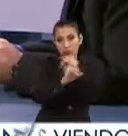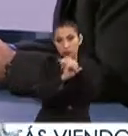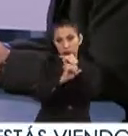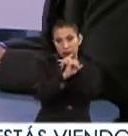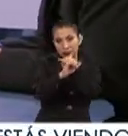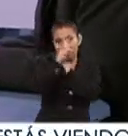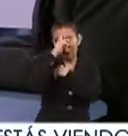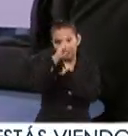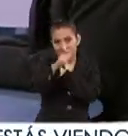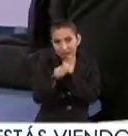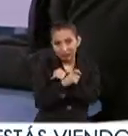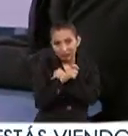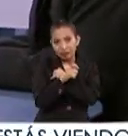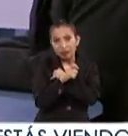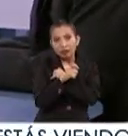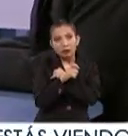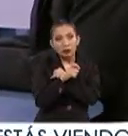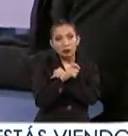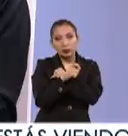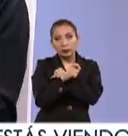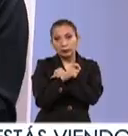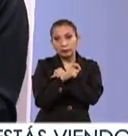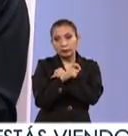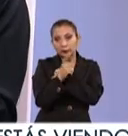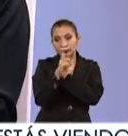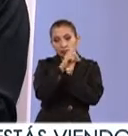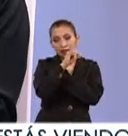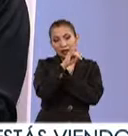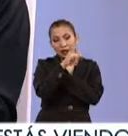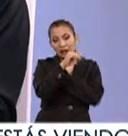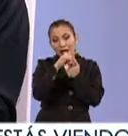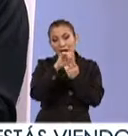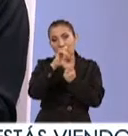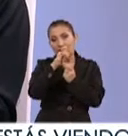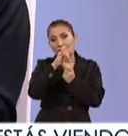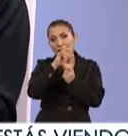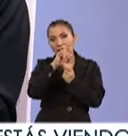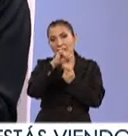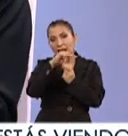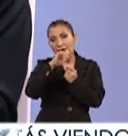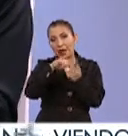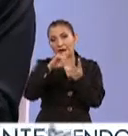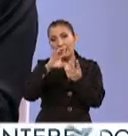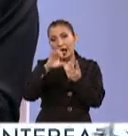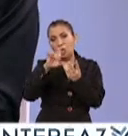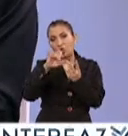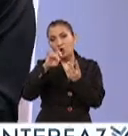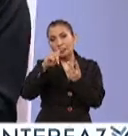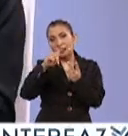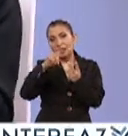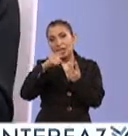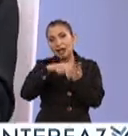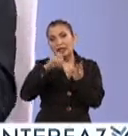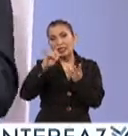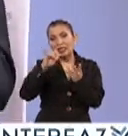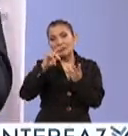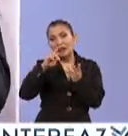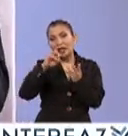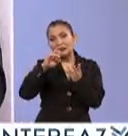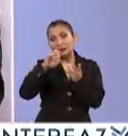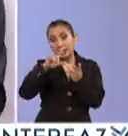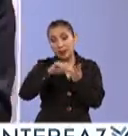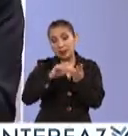plataforma México X, dinámica, álgebra lineal, cálculo integral y diferencial, pero